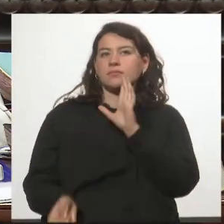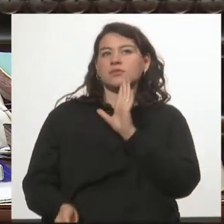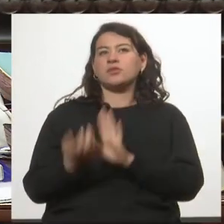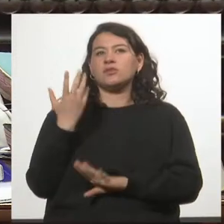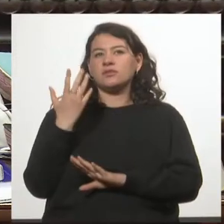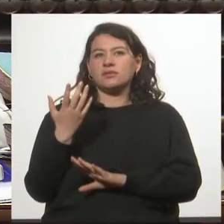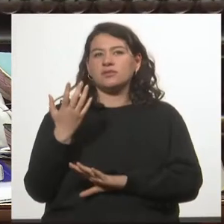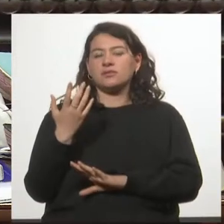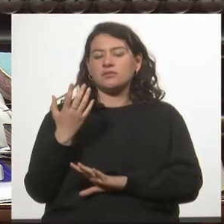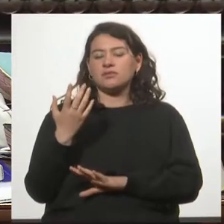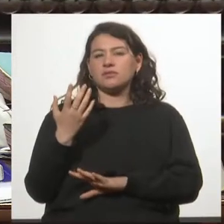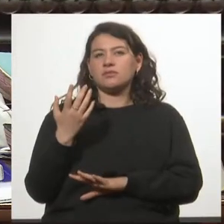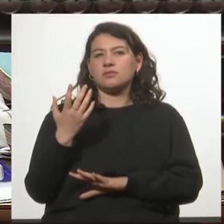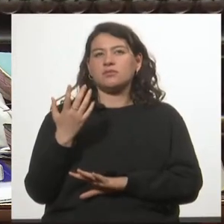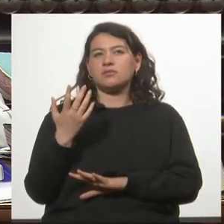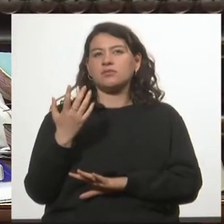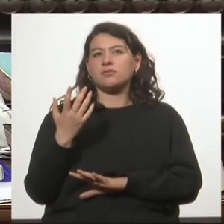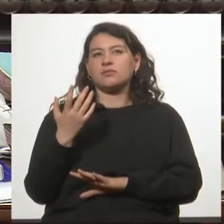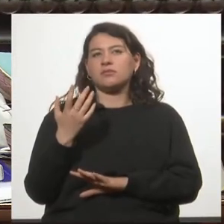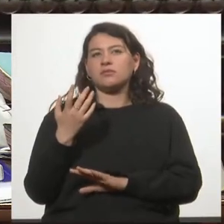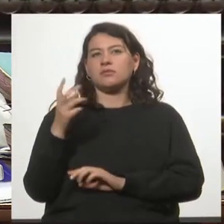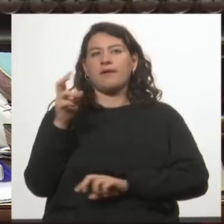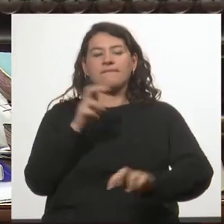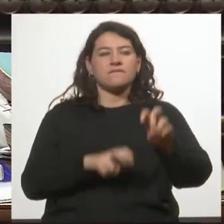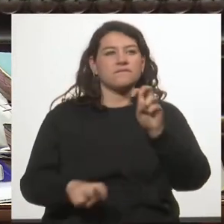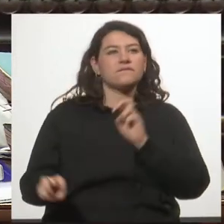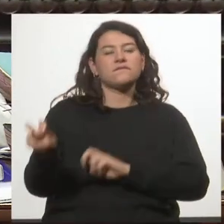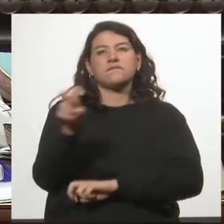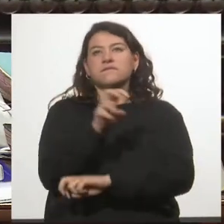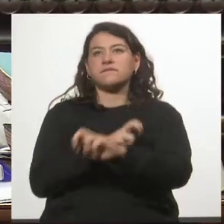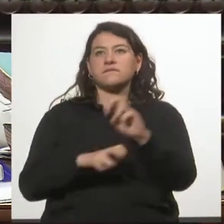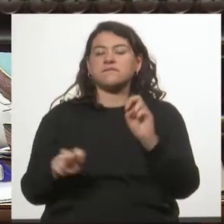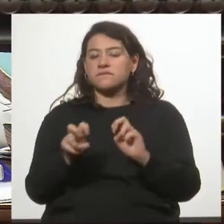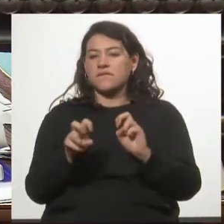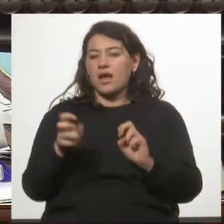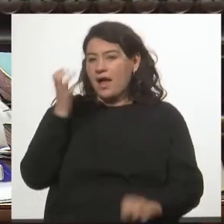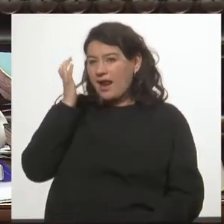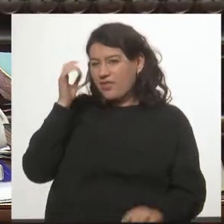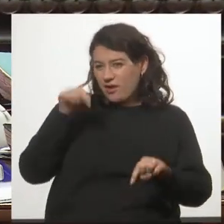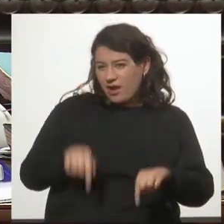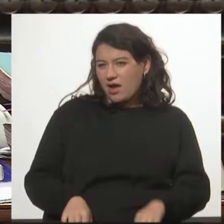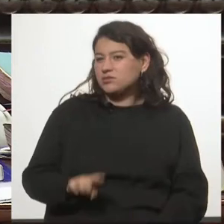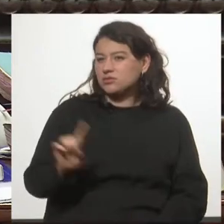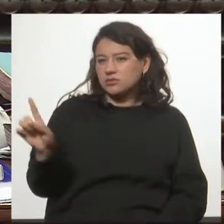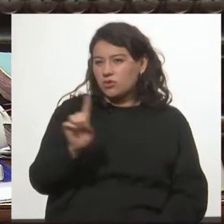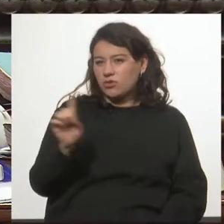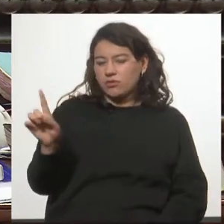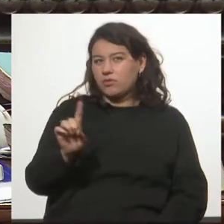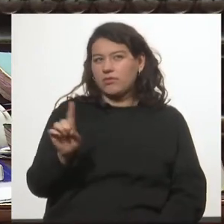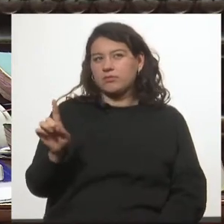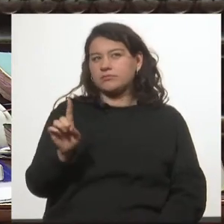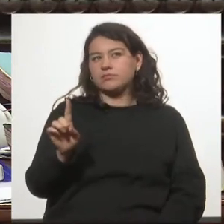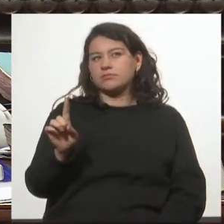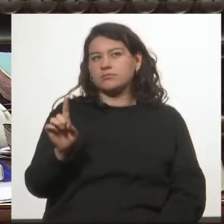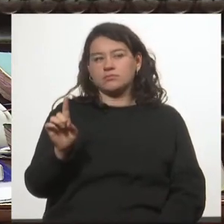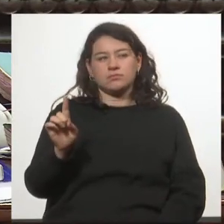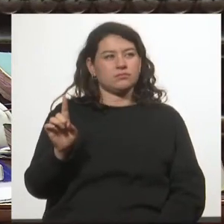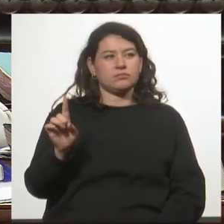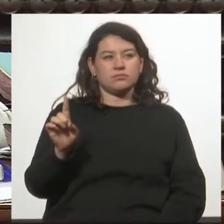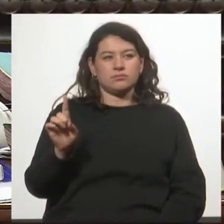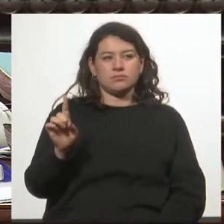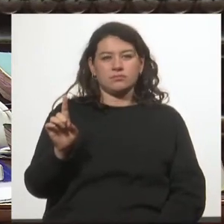e inaudita que se pretendía propugnar en la radio no aquí en este seno parlamentario